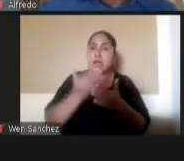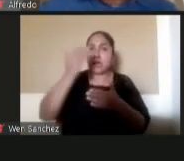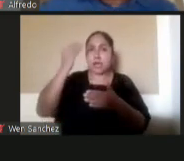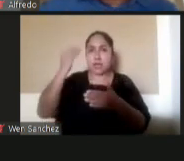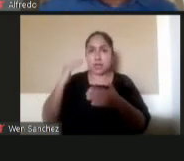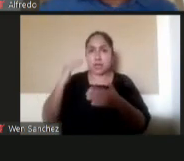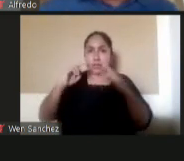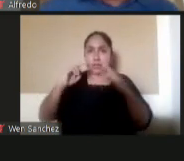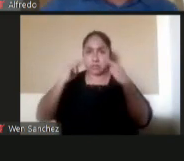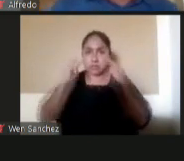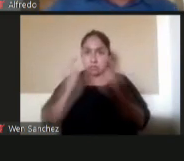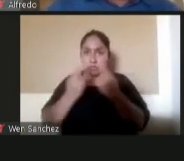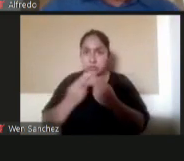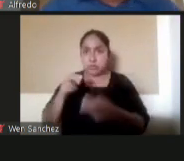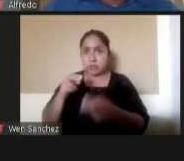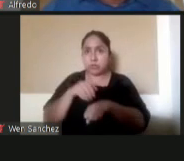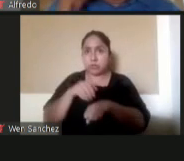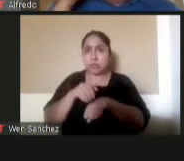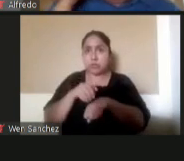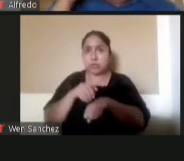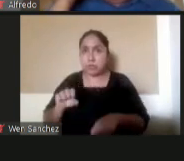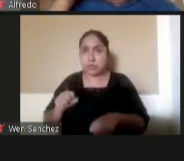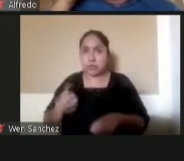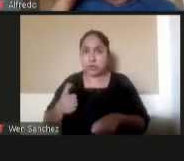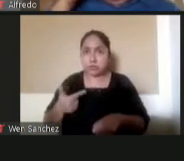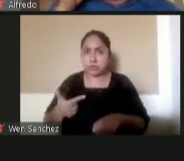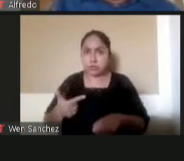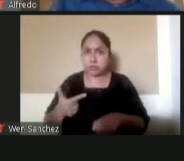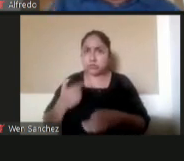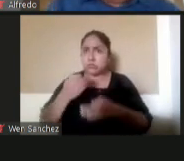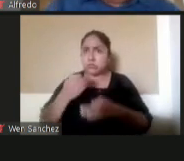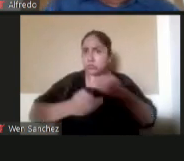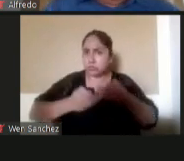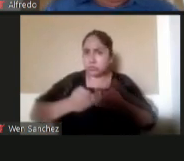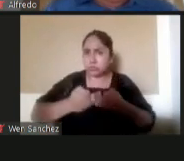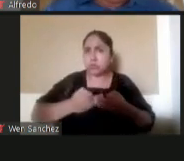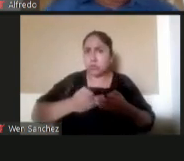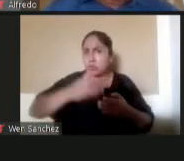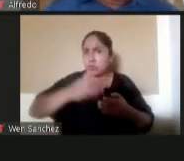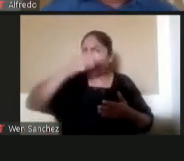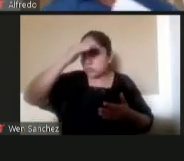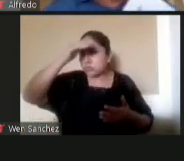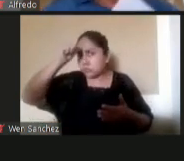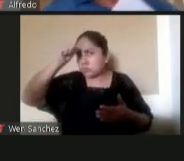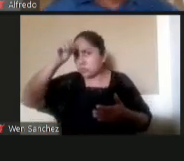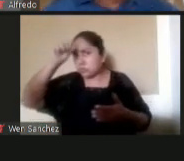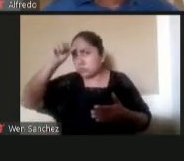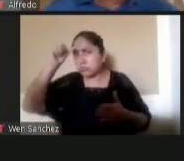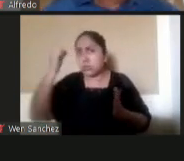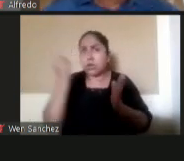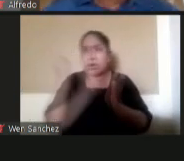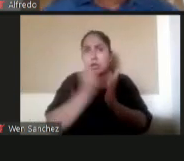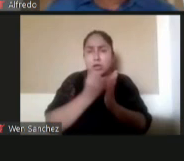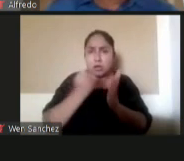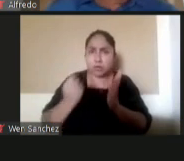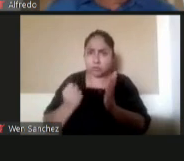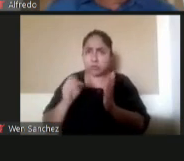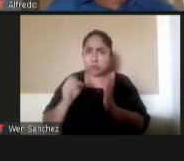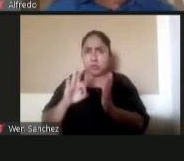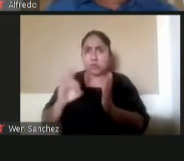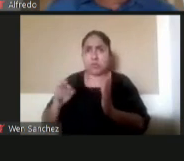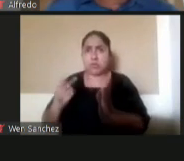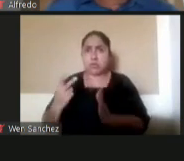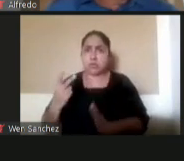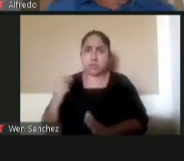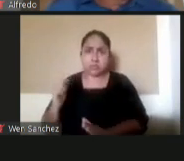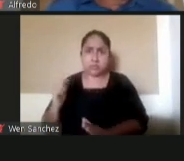número 67 del Honorable Ayuntamiento, celebrada el día 2 de abril, extendiendo la fecha a fin de que a más